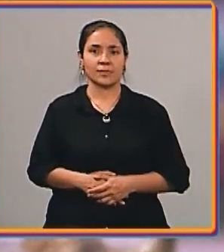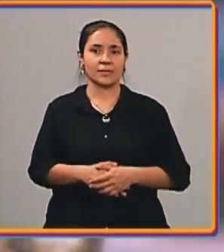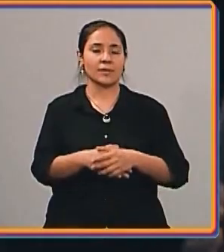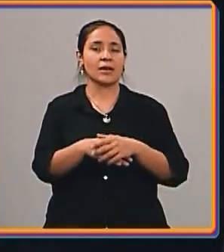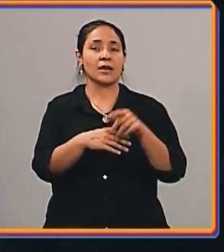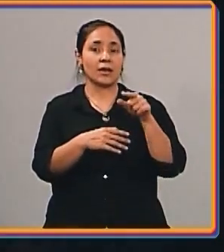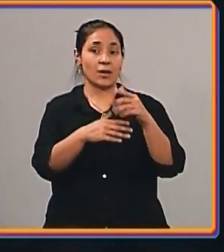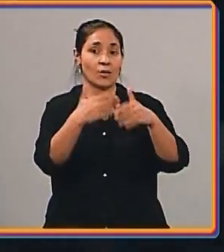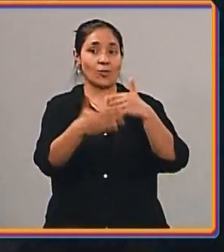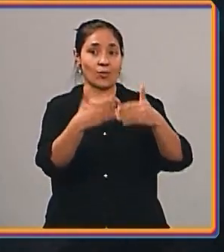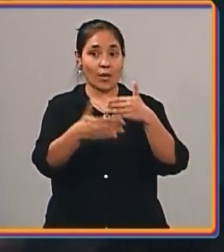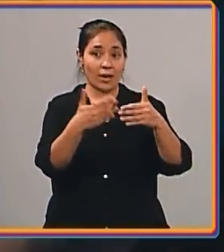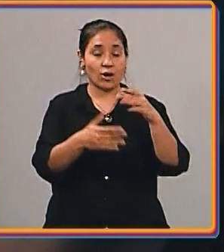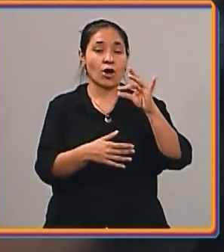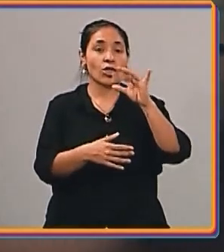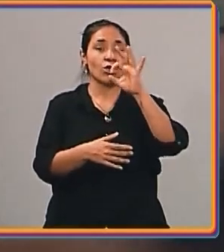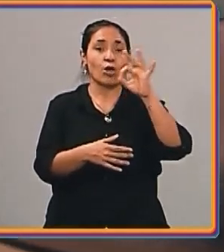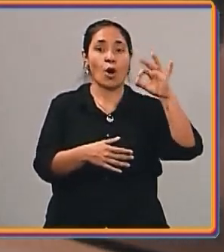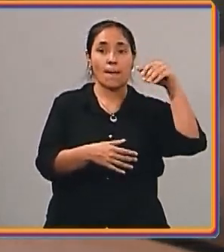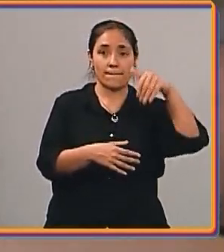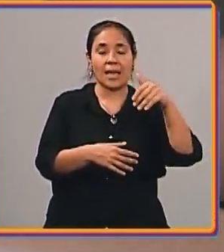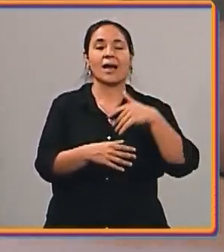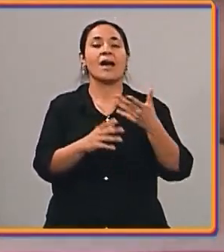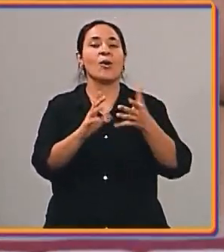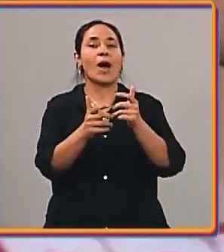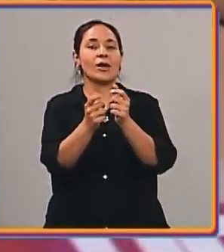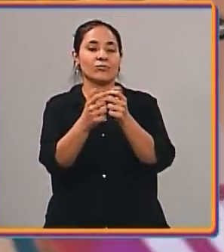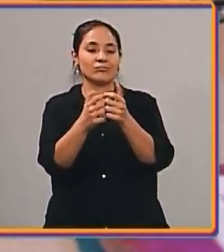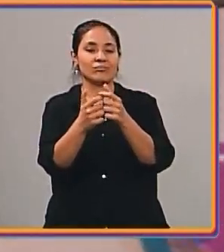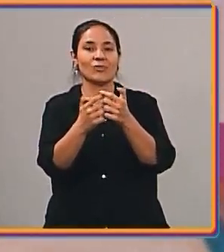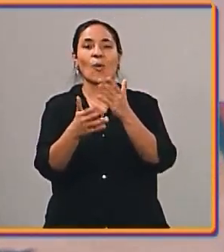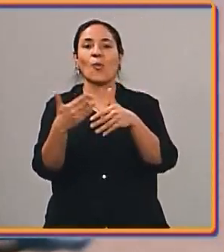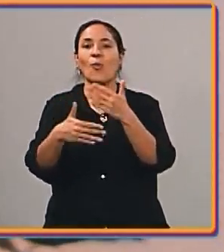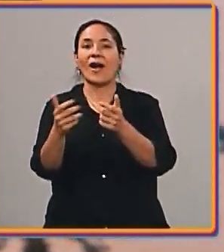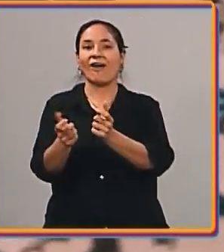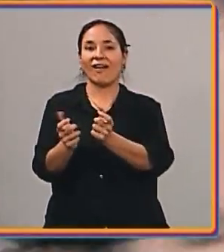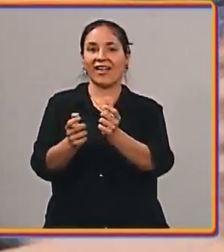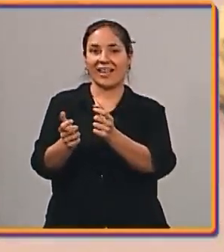Doom es la adaptación a juego de mesa del popular juego de PC del mismo nombre.